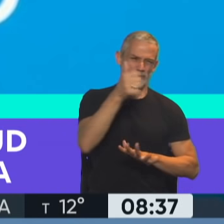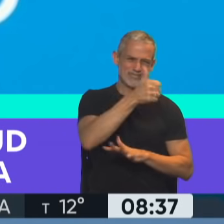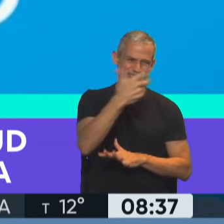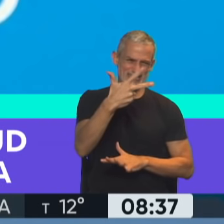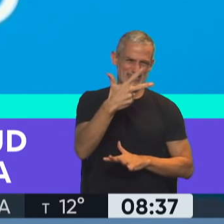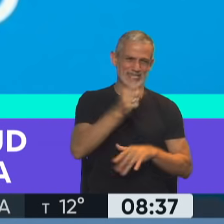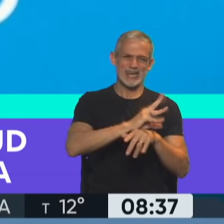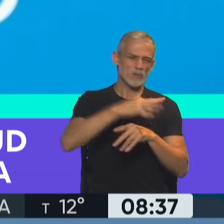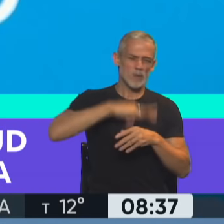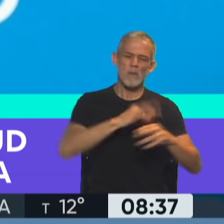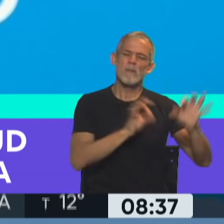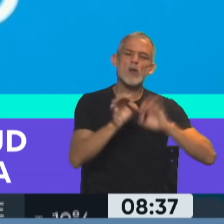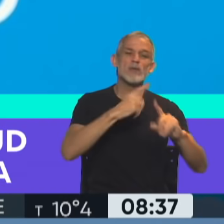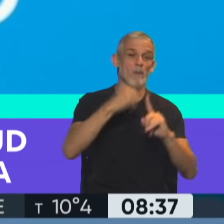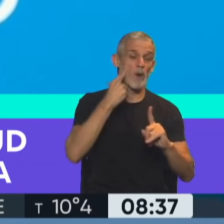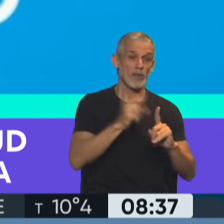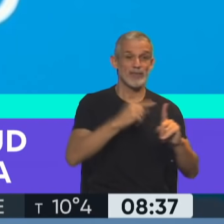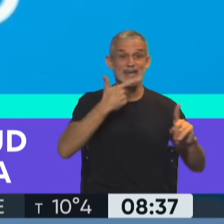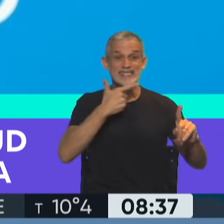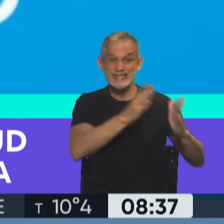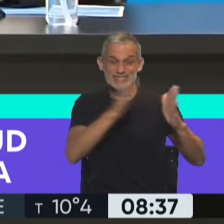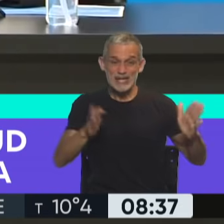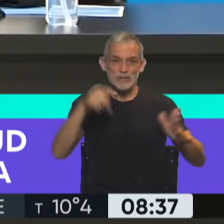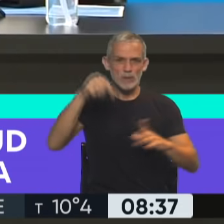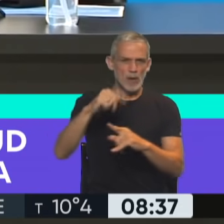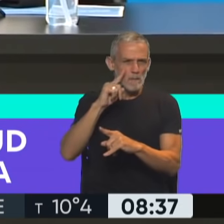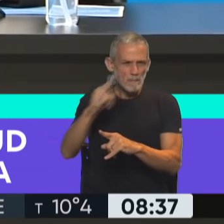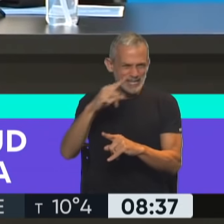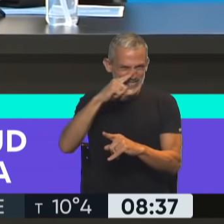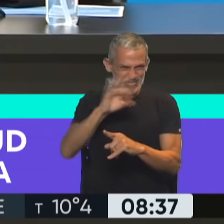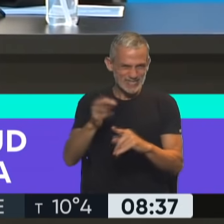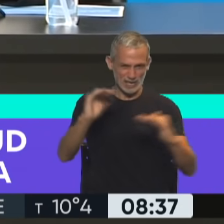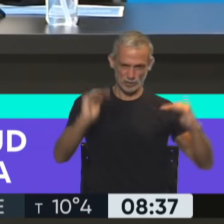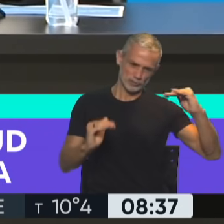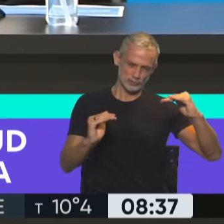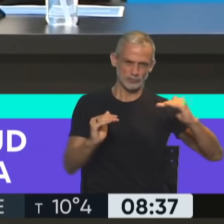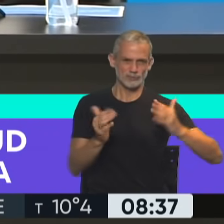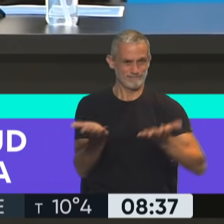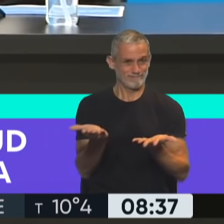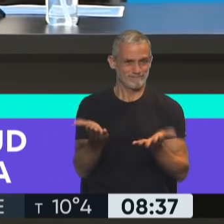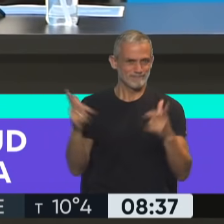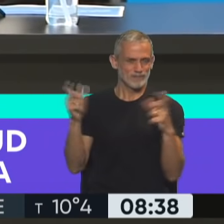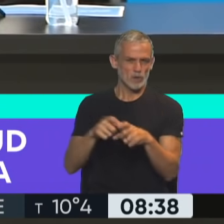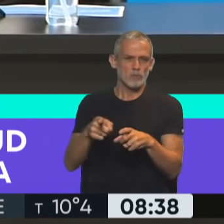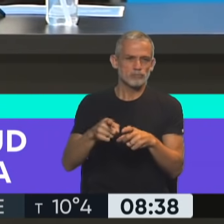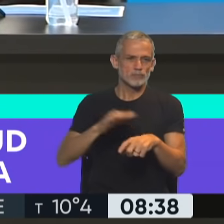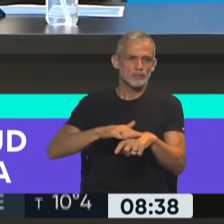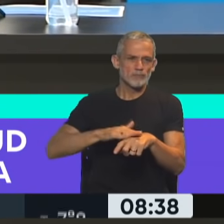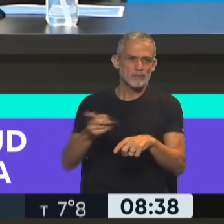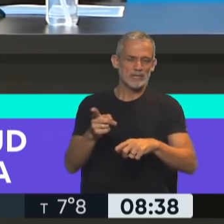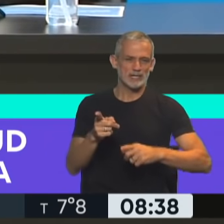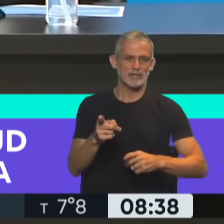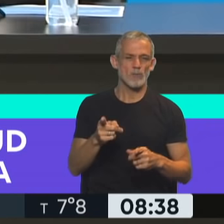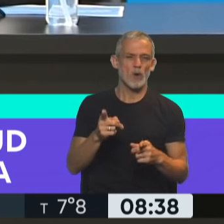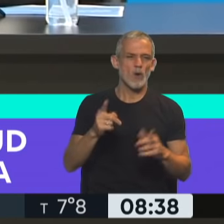6.163 casos promedio por día, y en septiembre estamos en menos de 1.700 casos, así que estamos en un momento